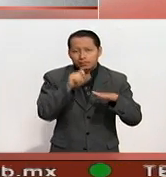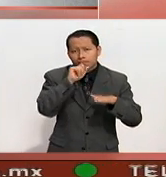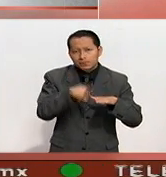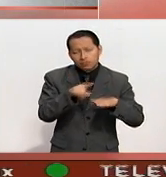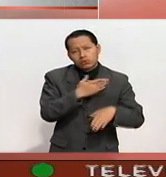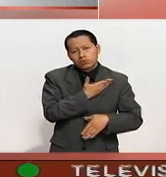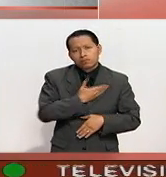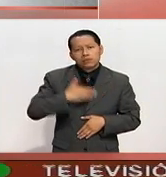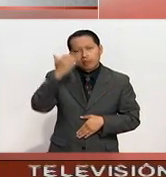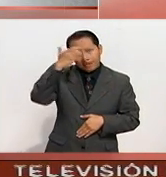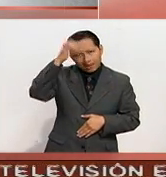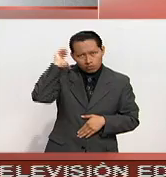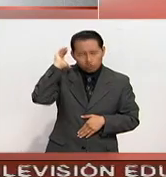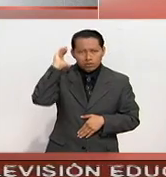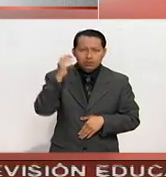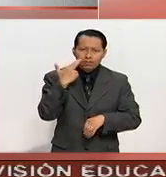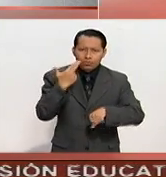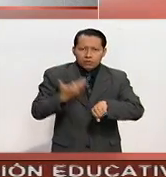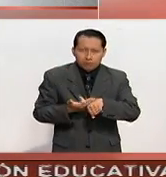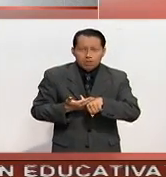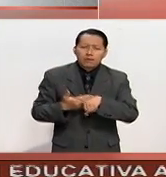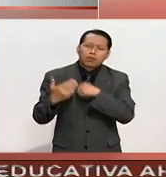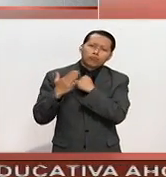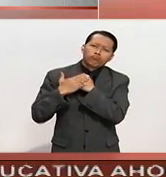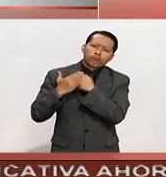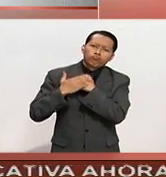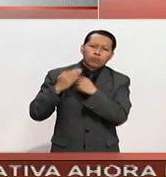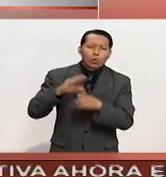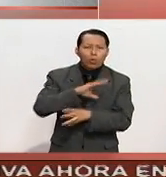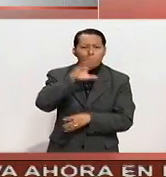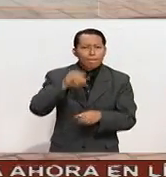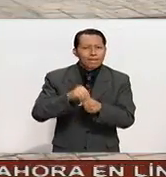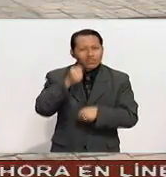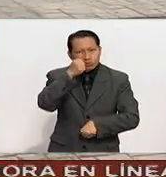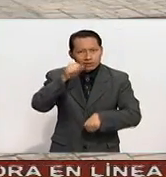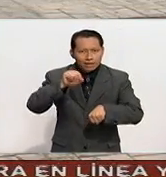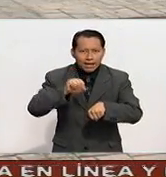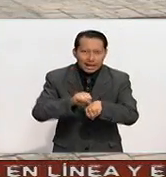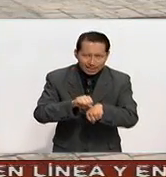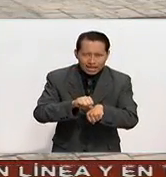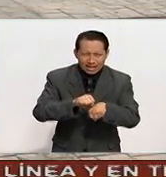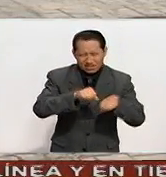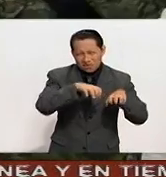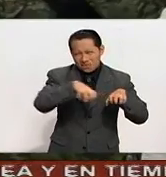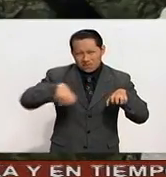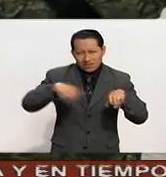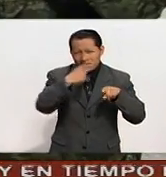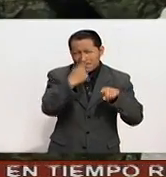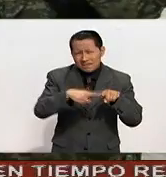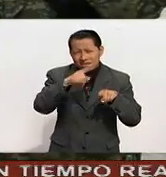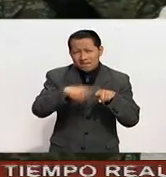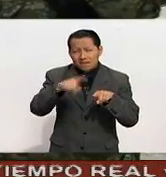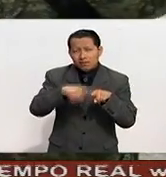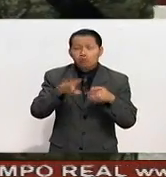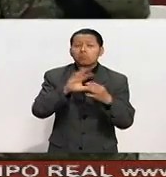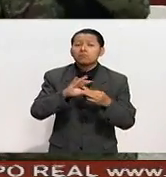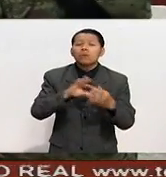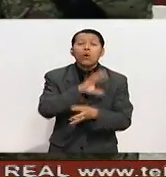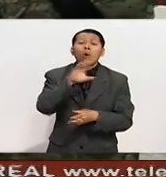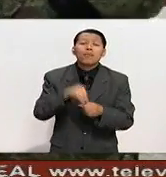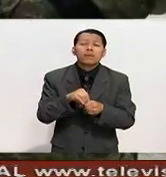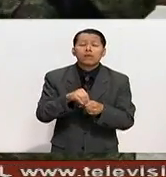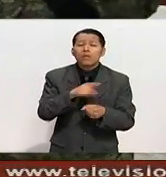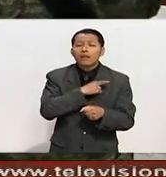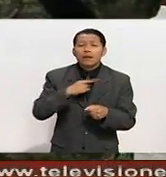de la República, en donde ha dado las instrucciones a todos los secretarios de Estado, a todas las dependencias, de que tenemos que